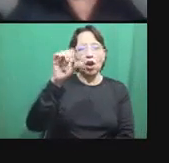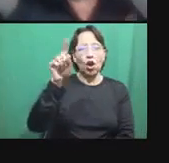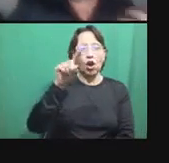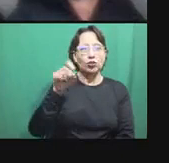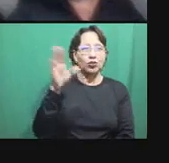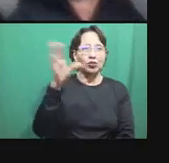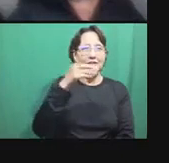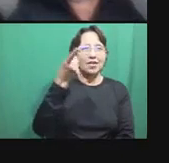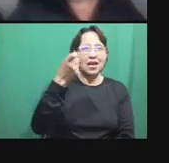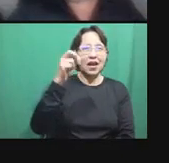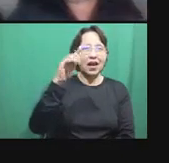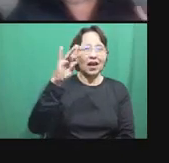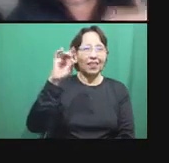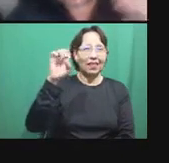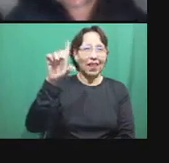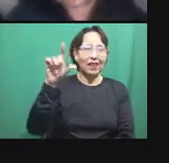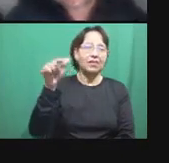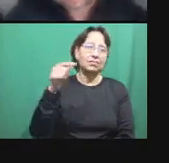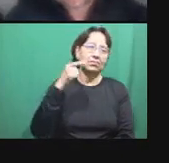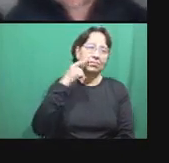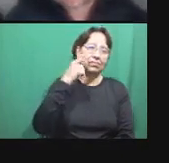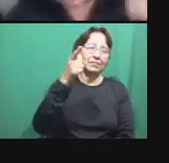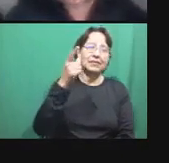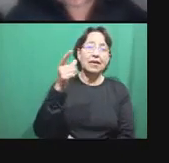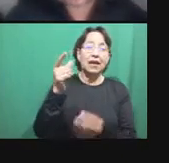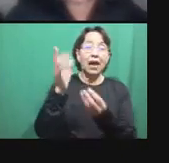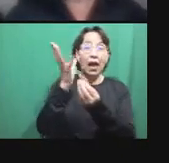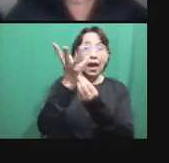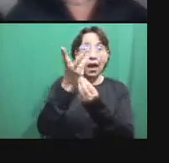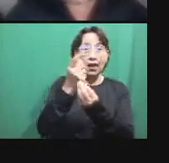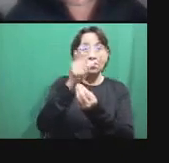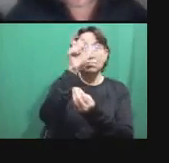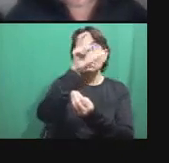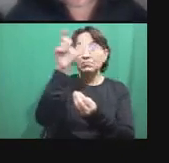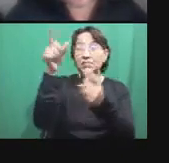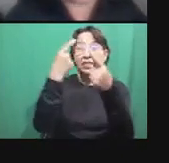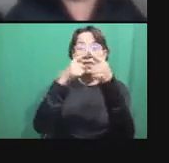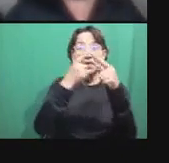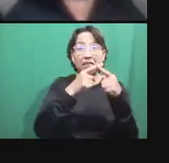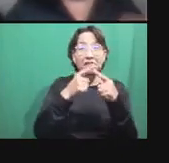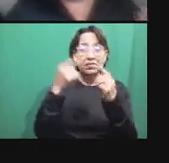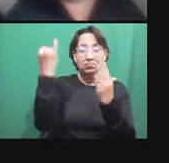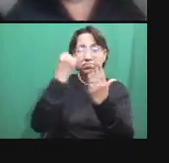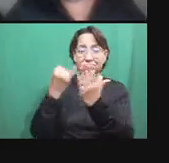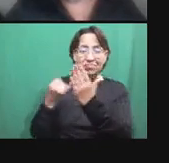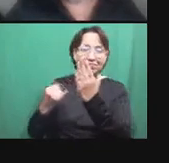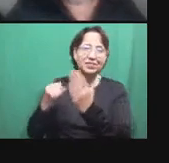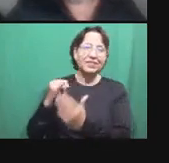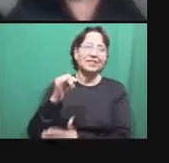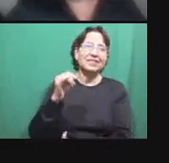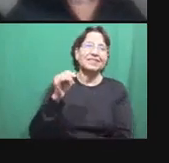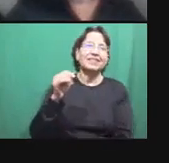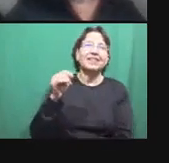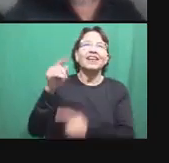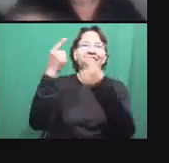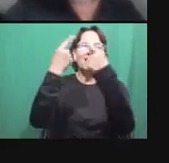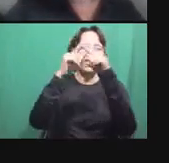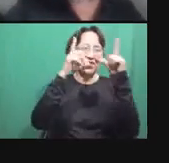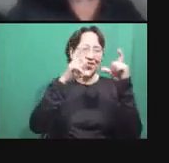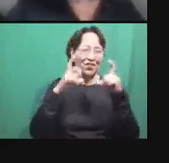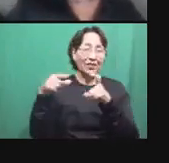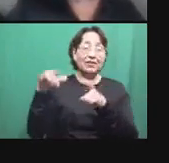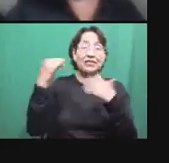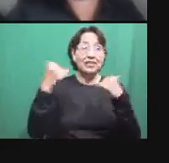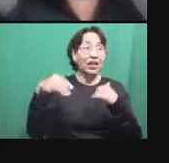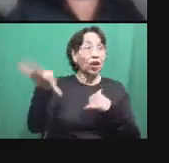invitar 5 artistas diferentes para que hicieran interpretaciones de diferentes imágenes de Gardel y con base en una votación pública